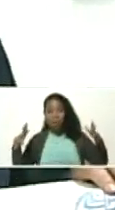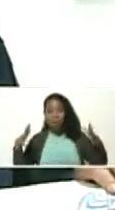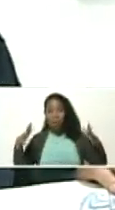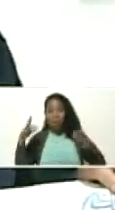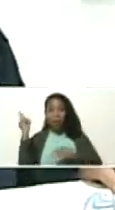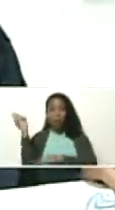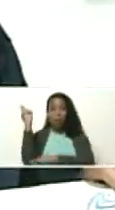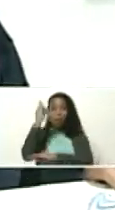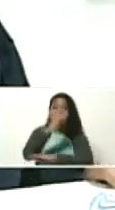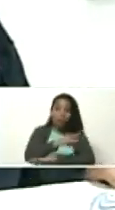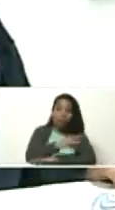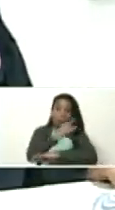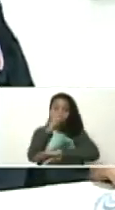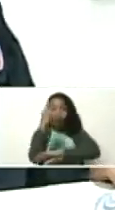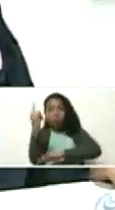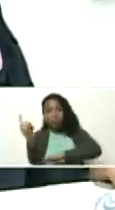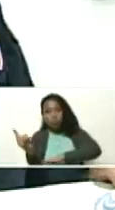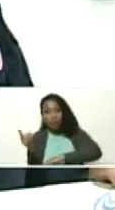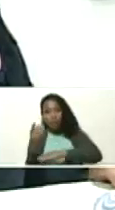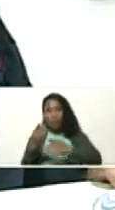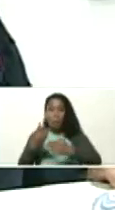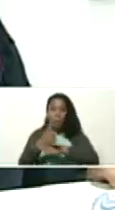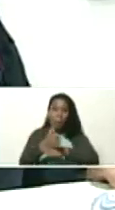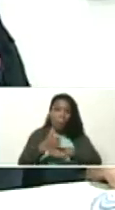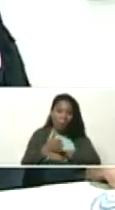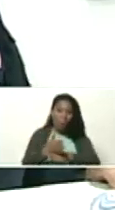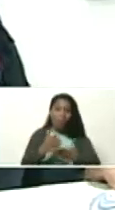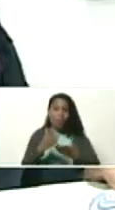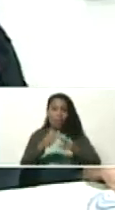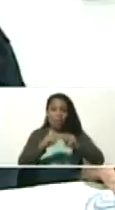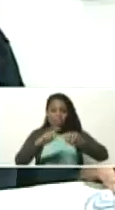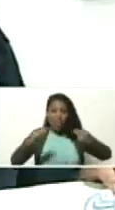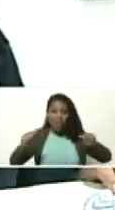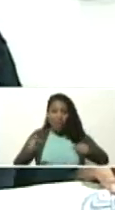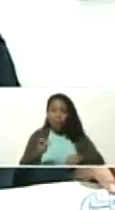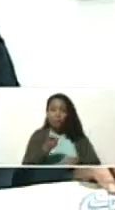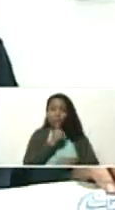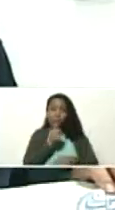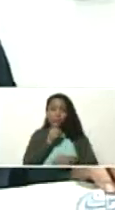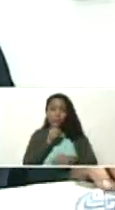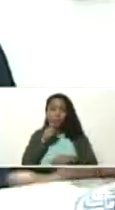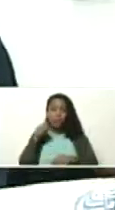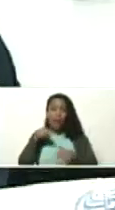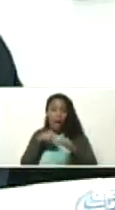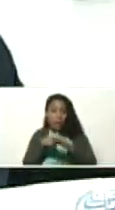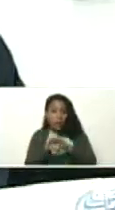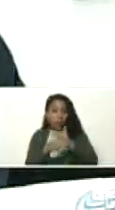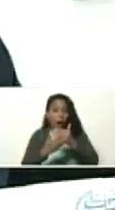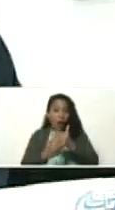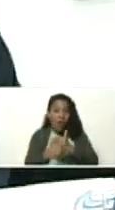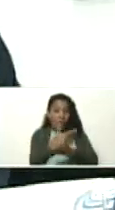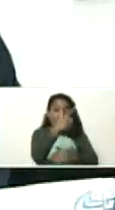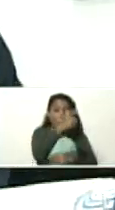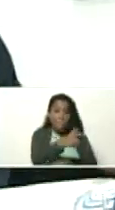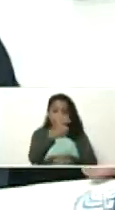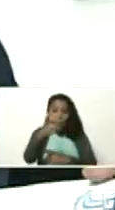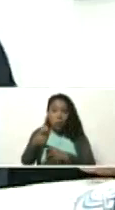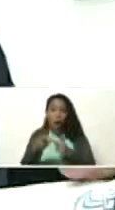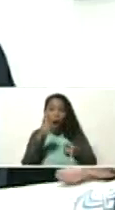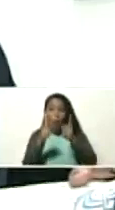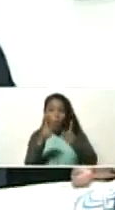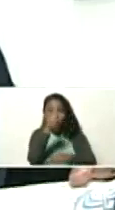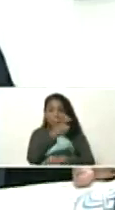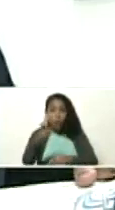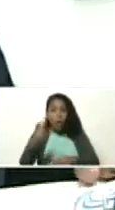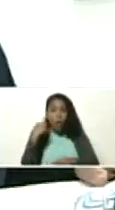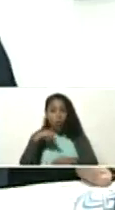troncos, lodo en cantidades, que dificultaba el avance de las personas. Algunas personas